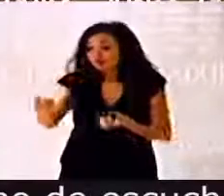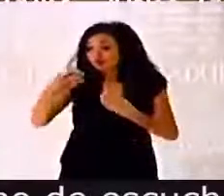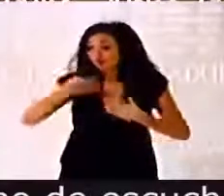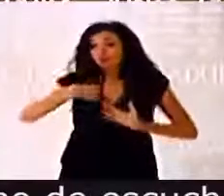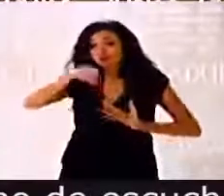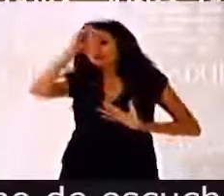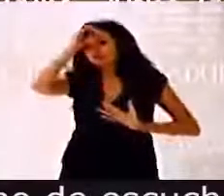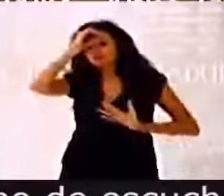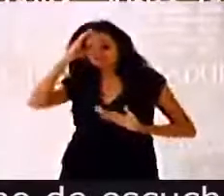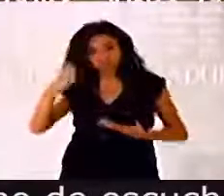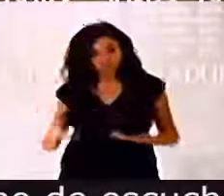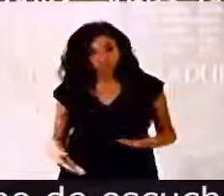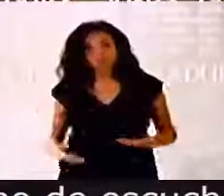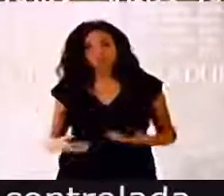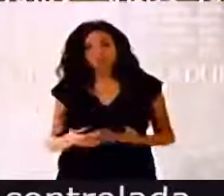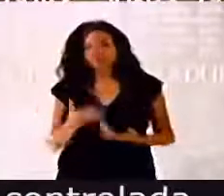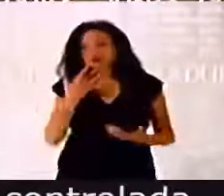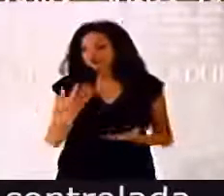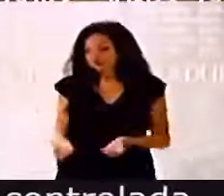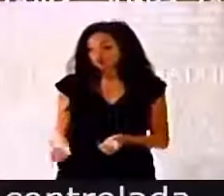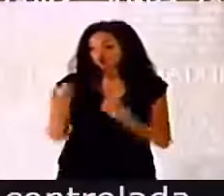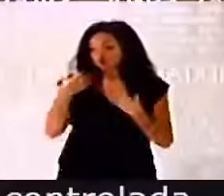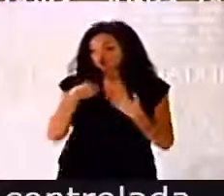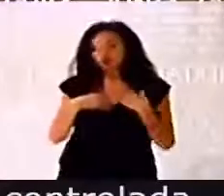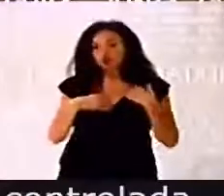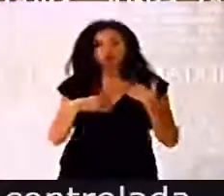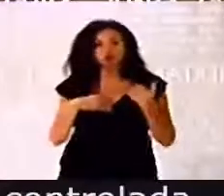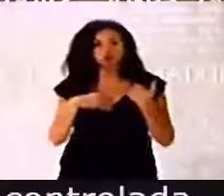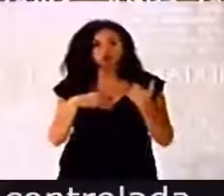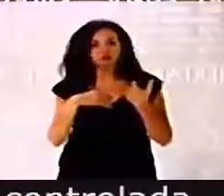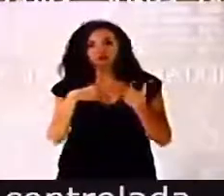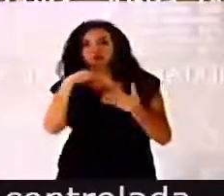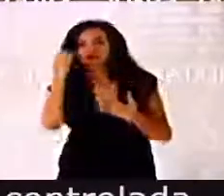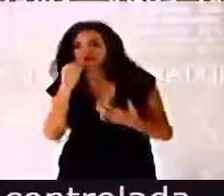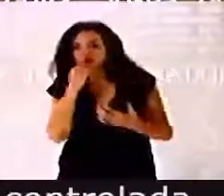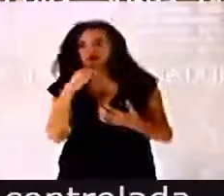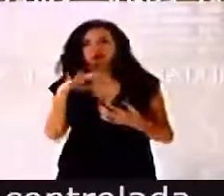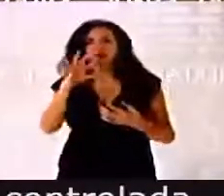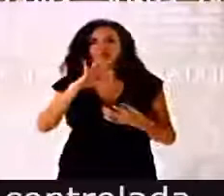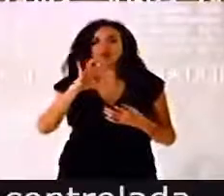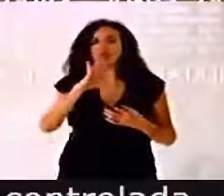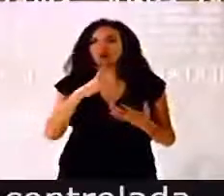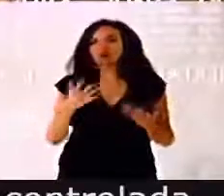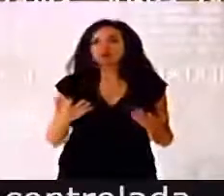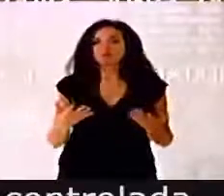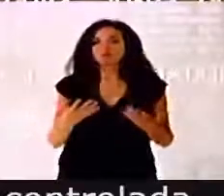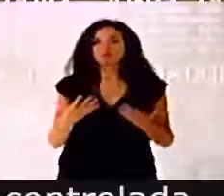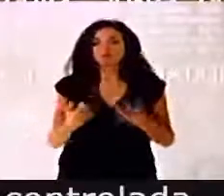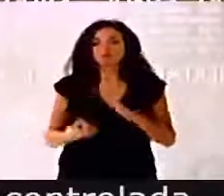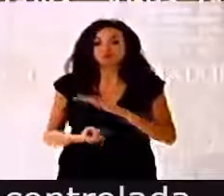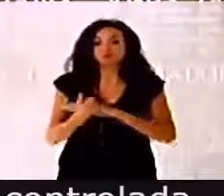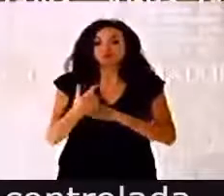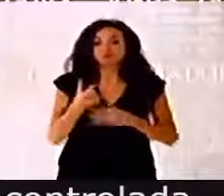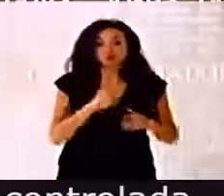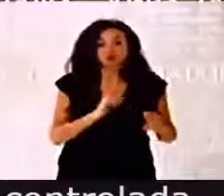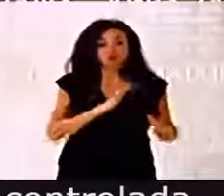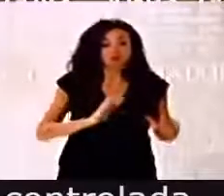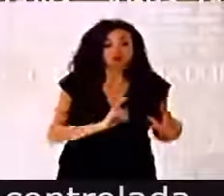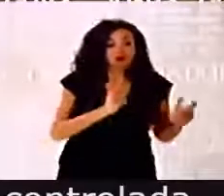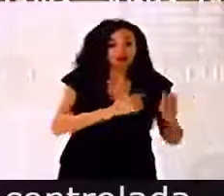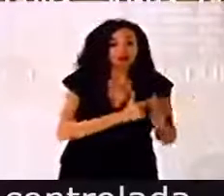la conocía. Si esa información, esas propuestas, ese teletipo de agencias ha salido mientras que estaba reunido con ese